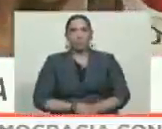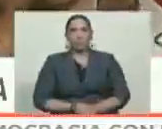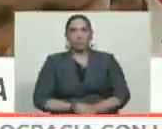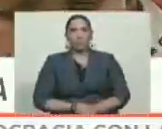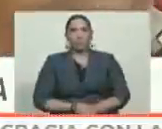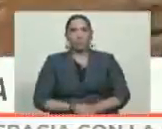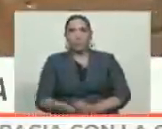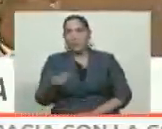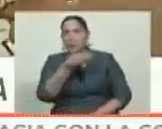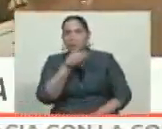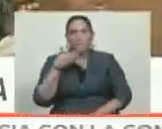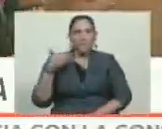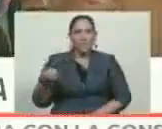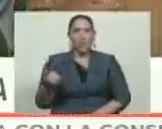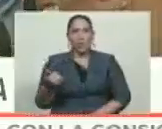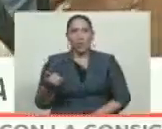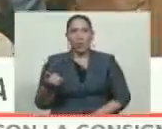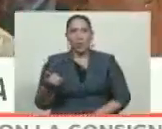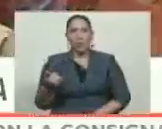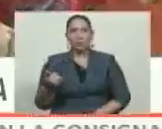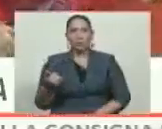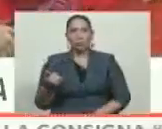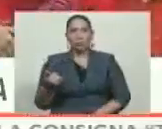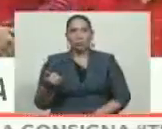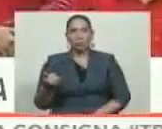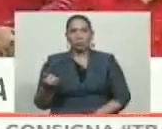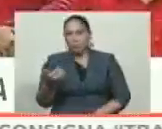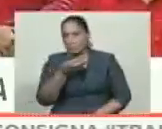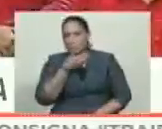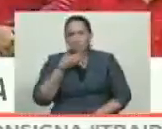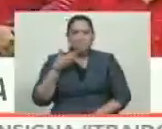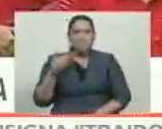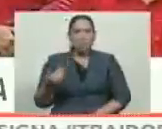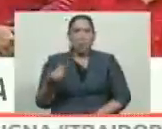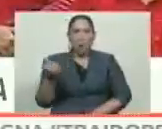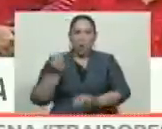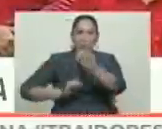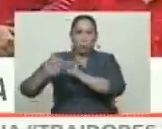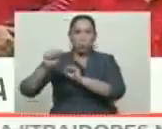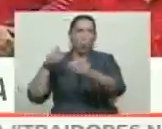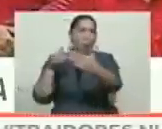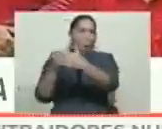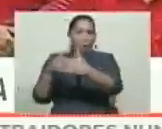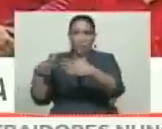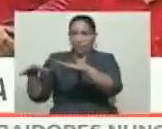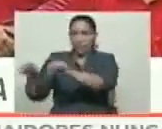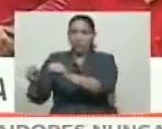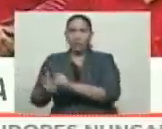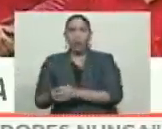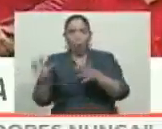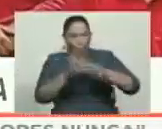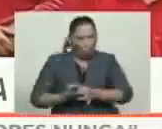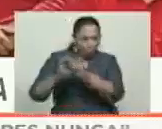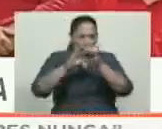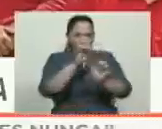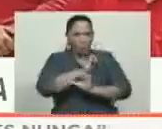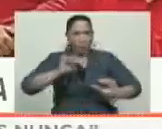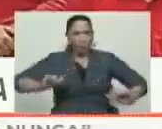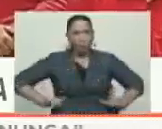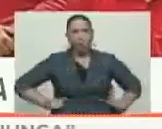la mejor receta, el mejor antídoto contra el fascismo es la unidad de la fuerza